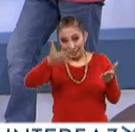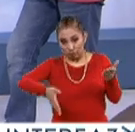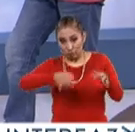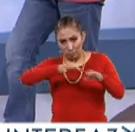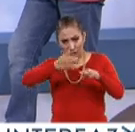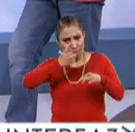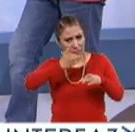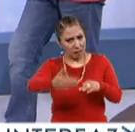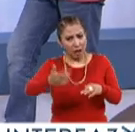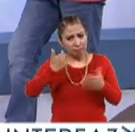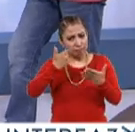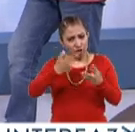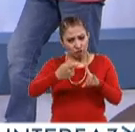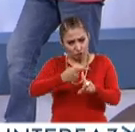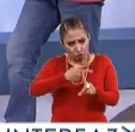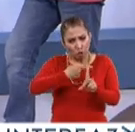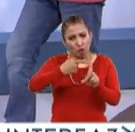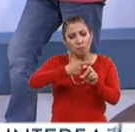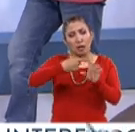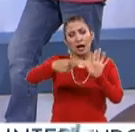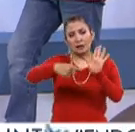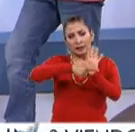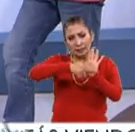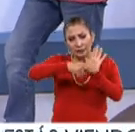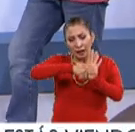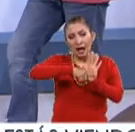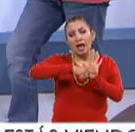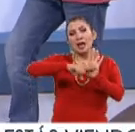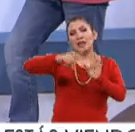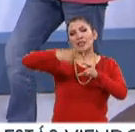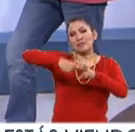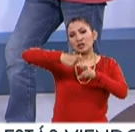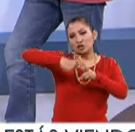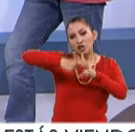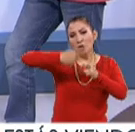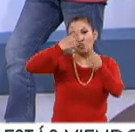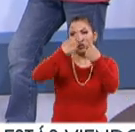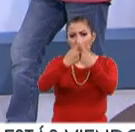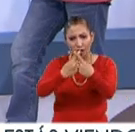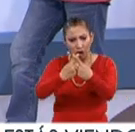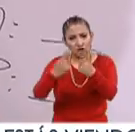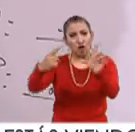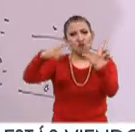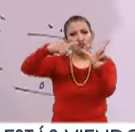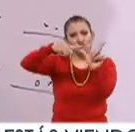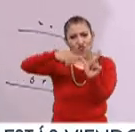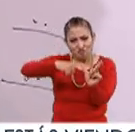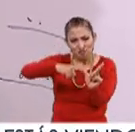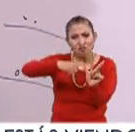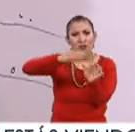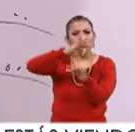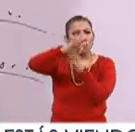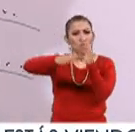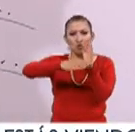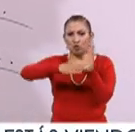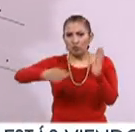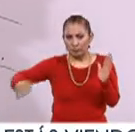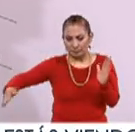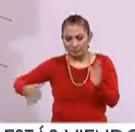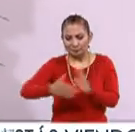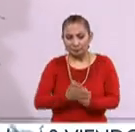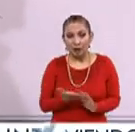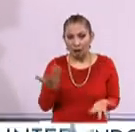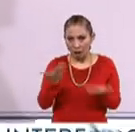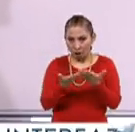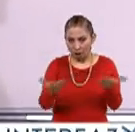se trabaja muy bien, sumas, restas, divisiones y raíces cuadradas. Multiplicaciones. Multiplicaciones y raíces cuadradas. Bueno, pues vamos, si